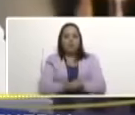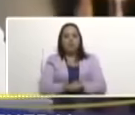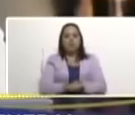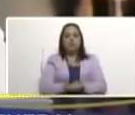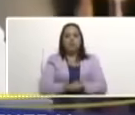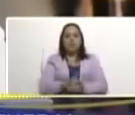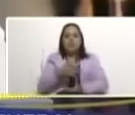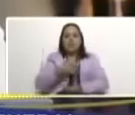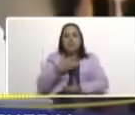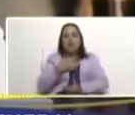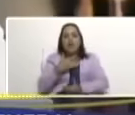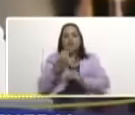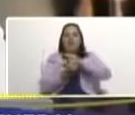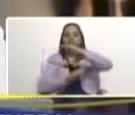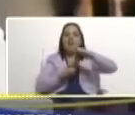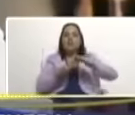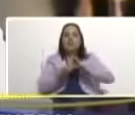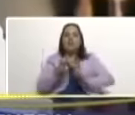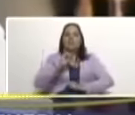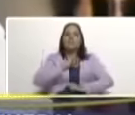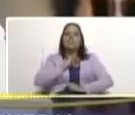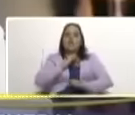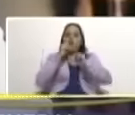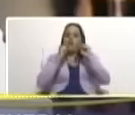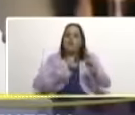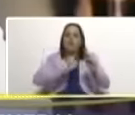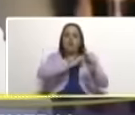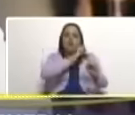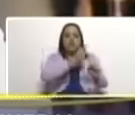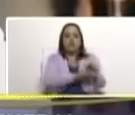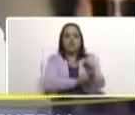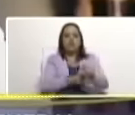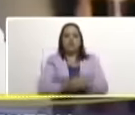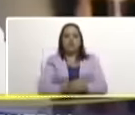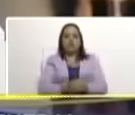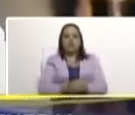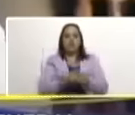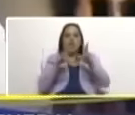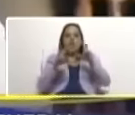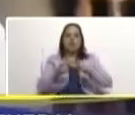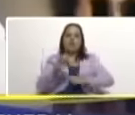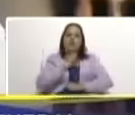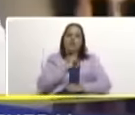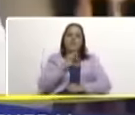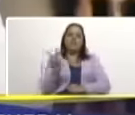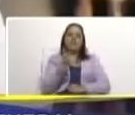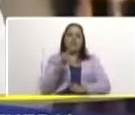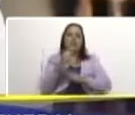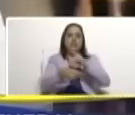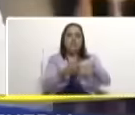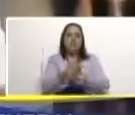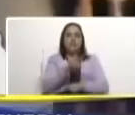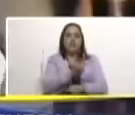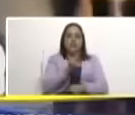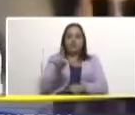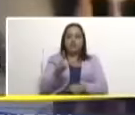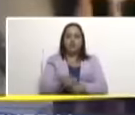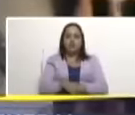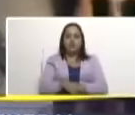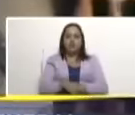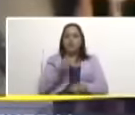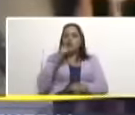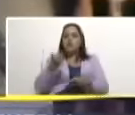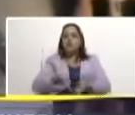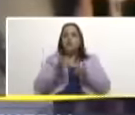construir la base de una identidad poderosa, la nueva venezolanidad del siglo XXI. No permitir que